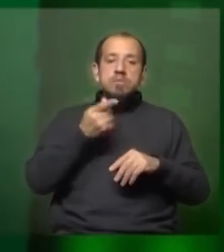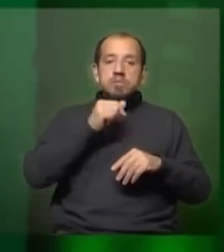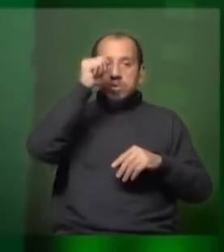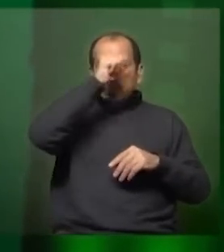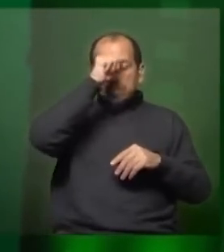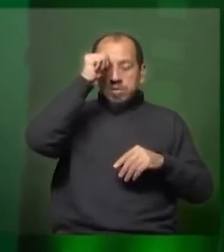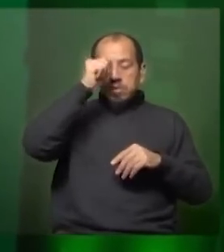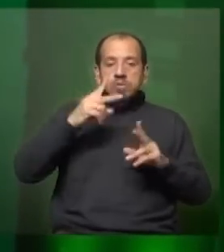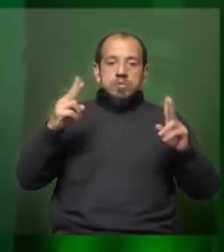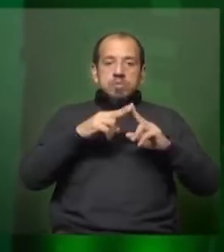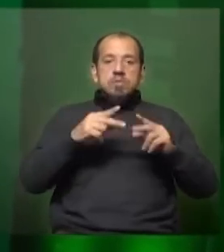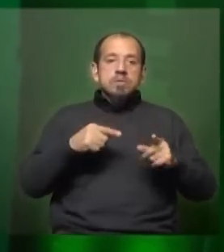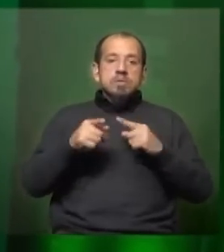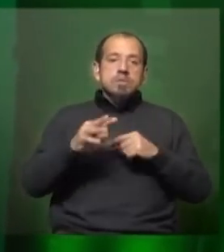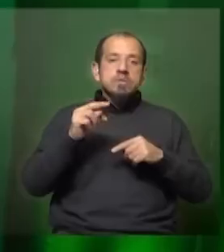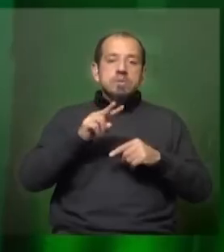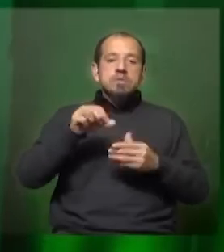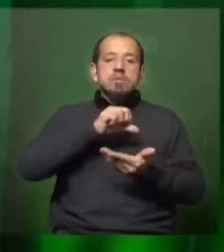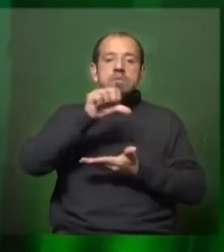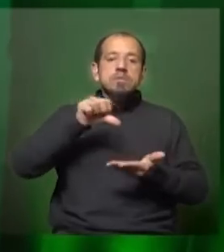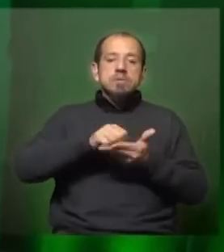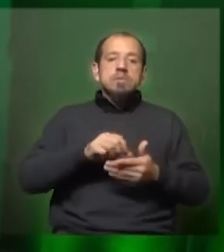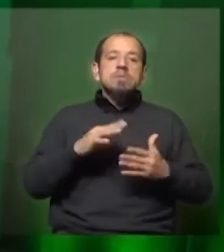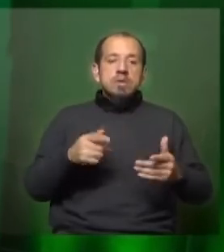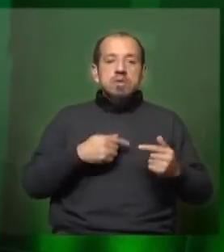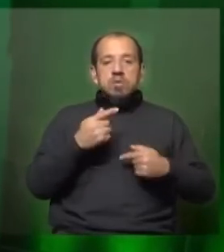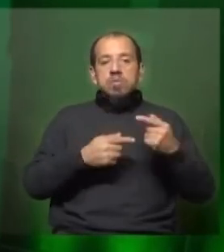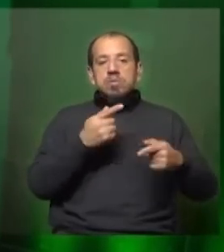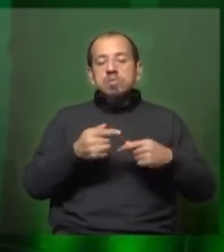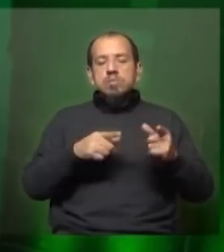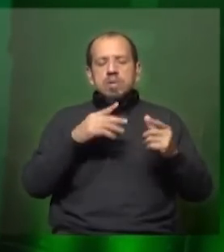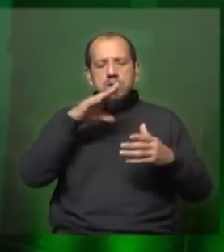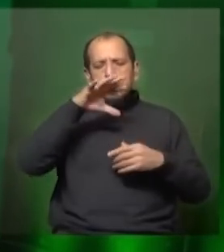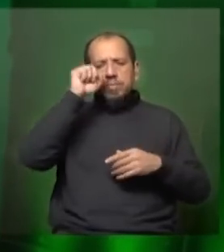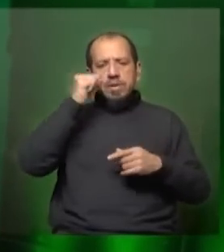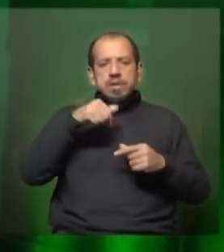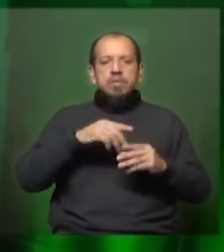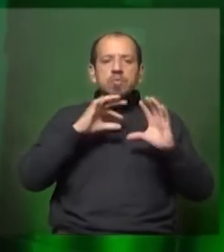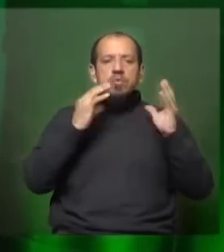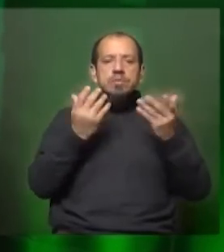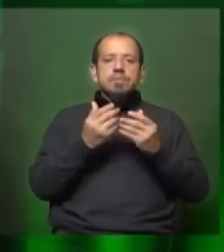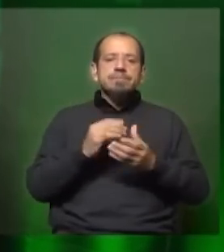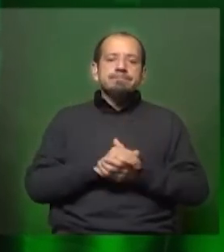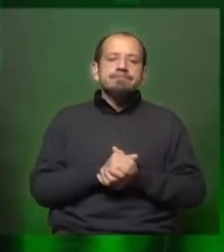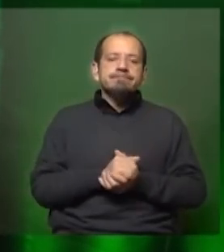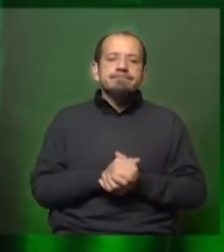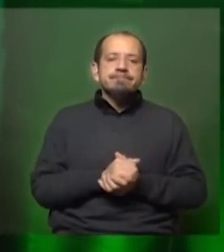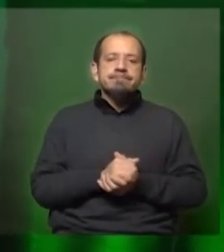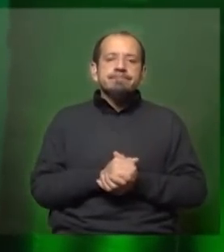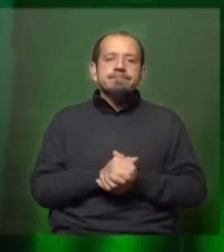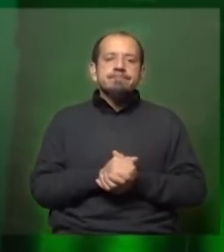nos estamos reencontrando en la pantalla de TV ciudad para seguir tratando de entender al mundo aquí en Sin fronteras